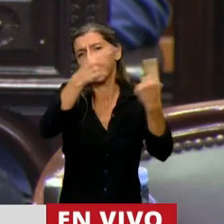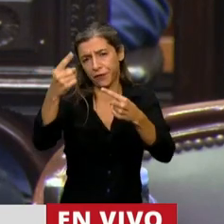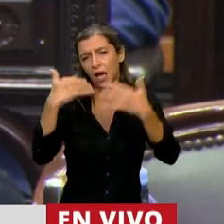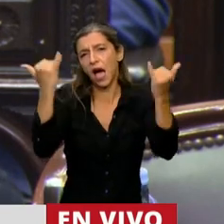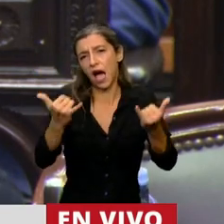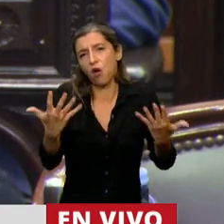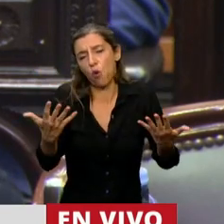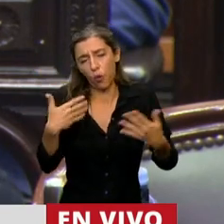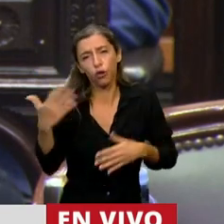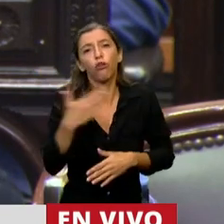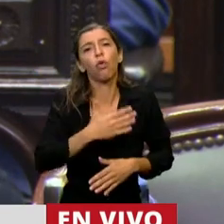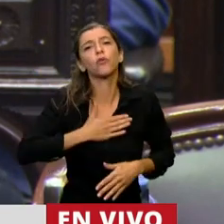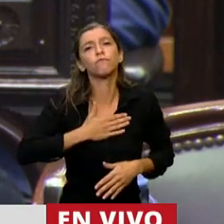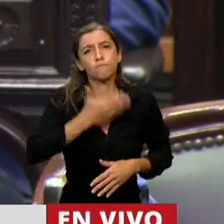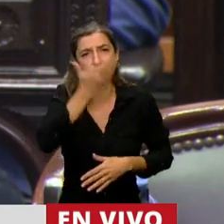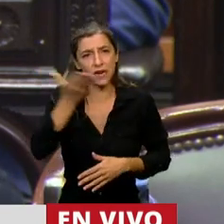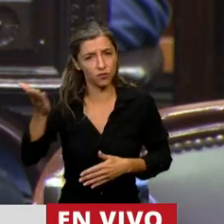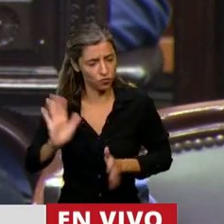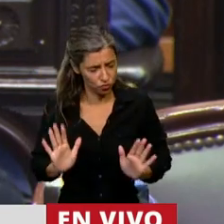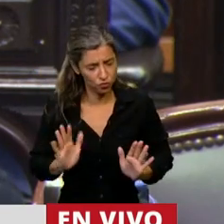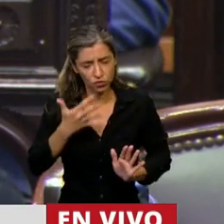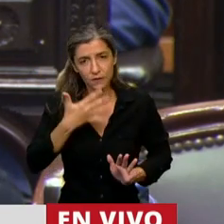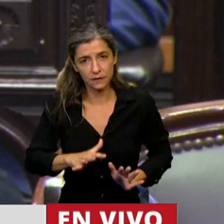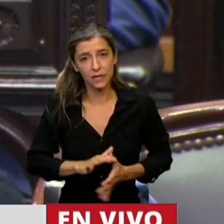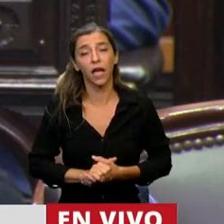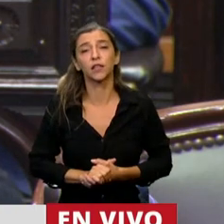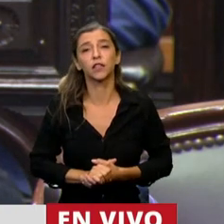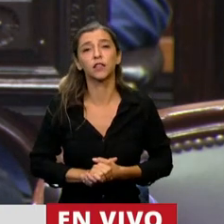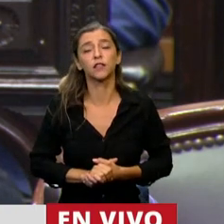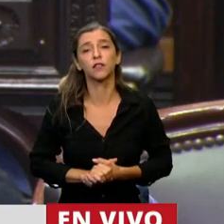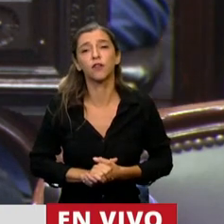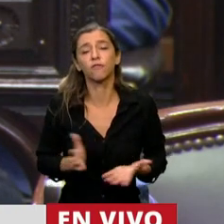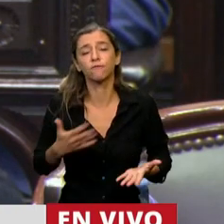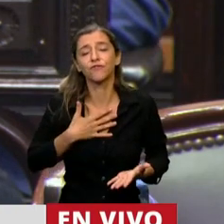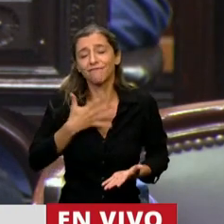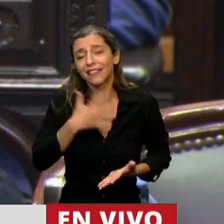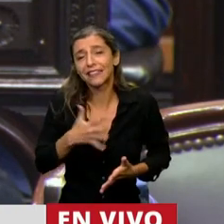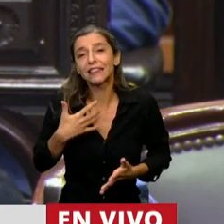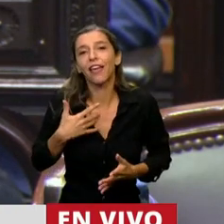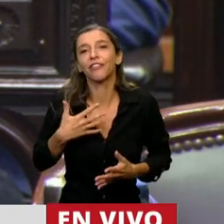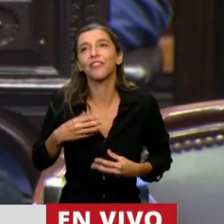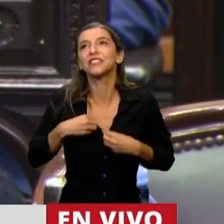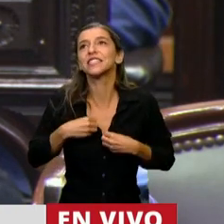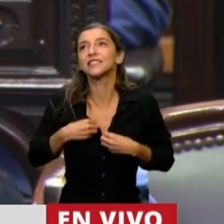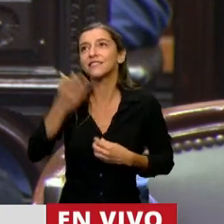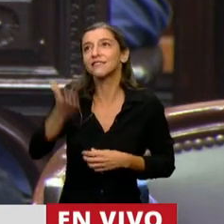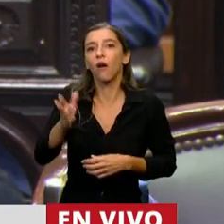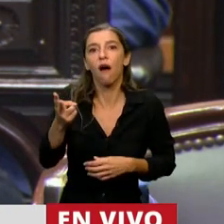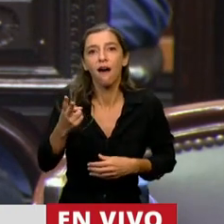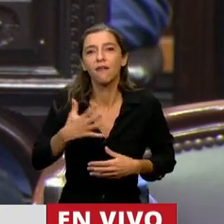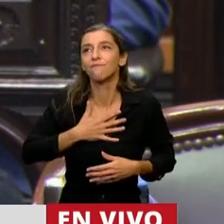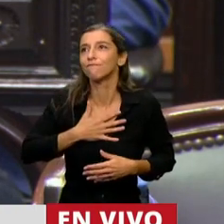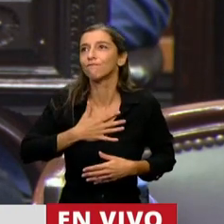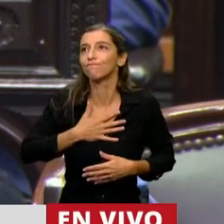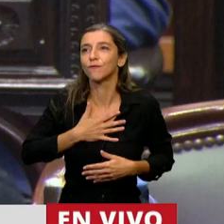condición humana, cuando se tiene que ir de este mundo, aunque sea una injusticia en los afectos de